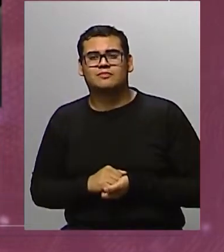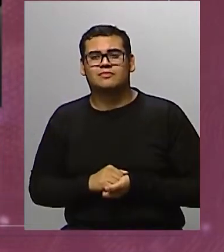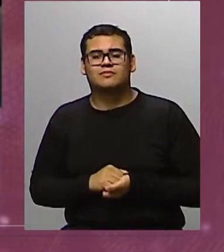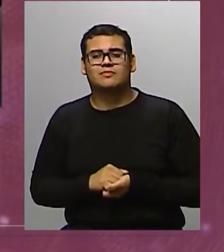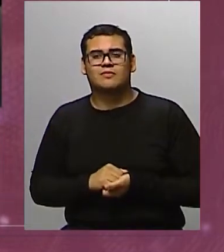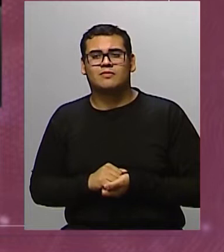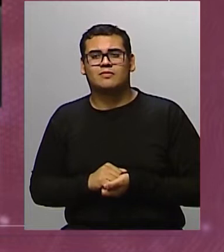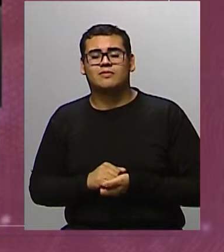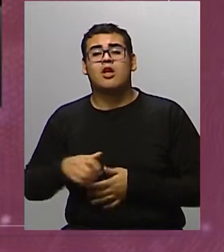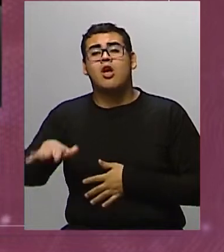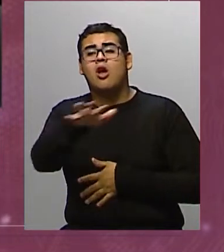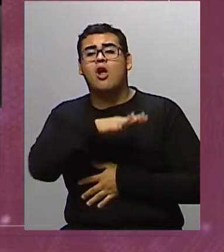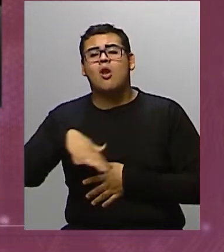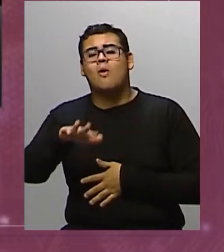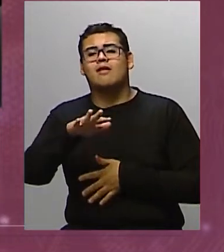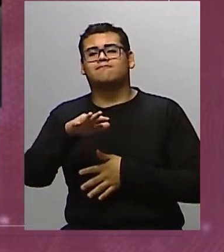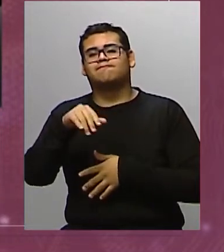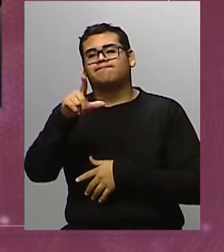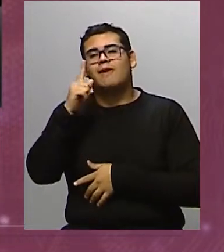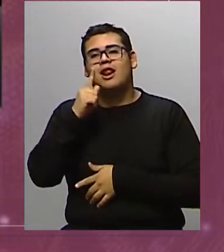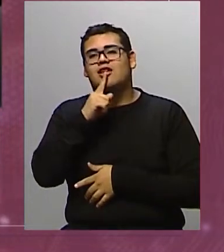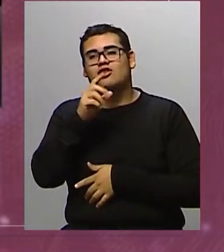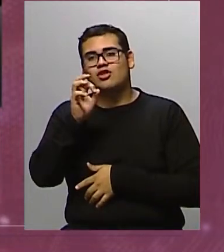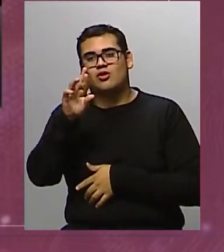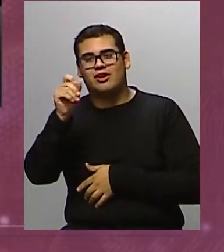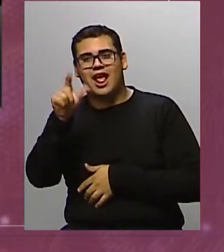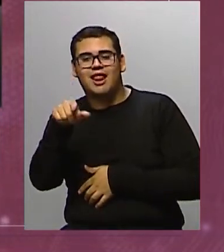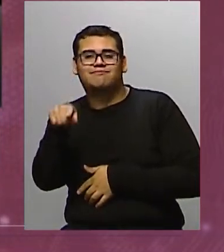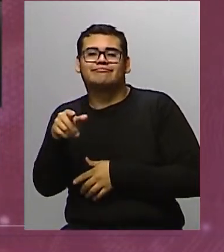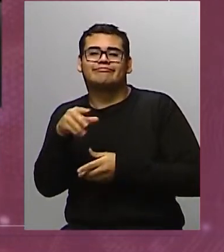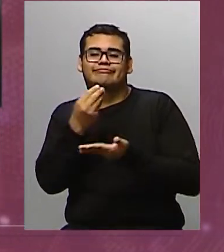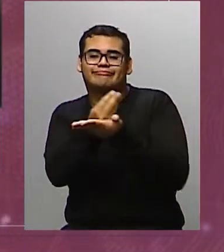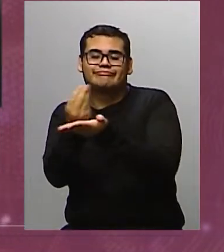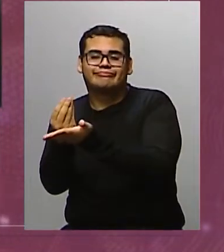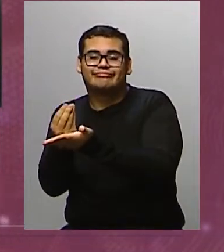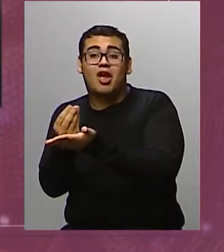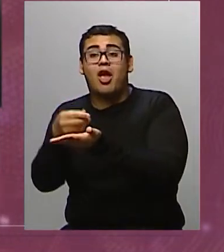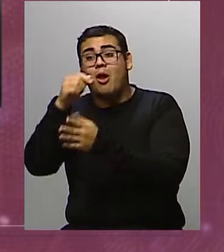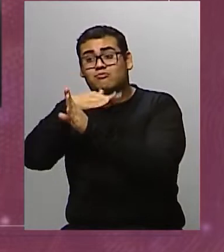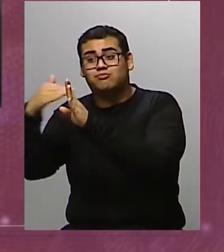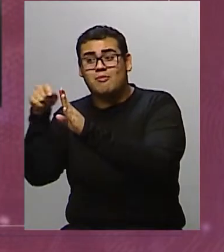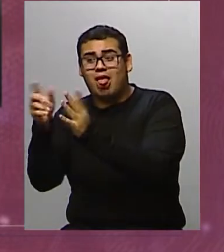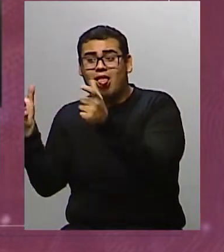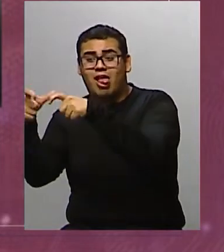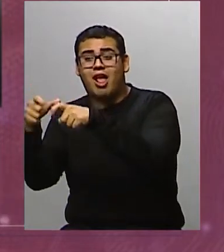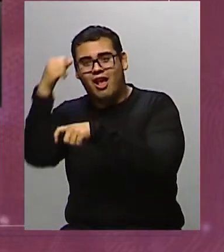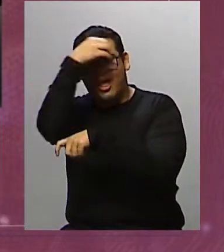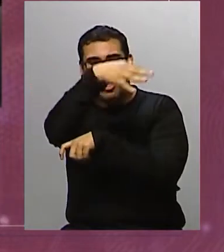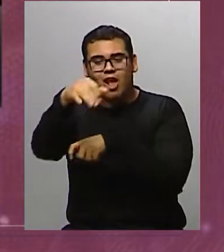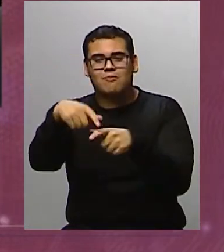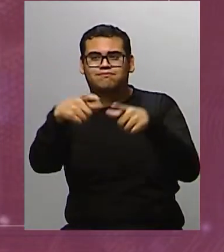zona del litoral, y esos campos empezaron a ocupar espacios en donde después el